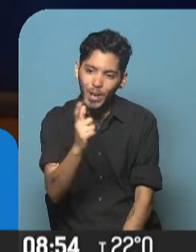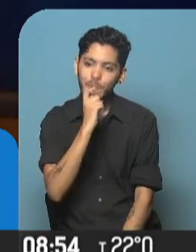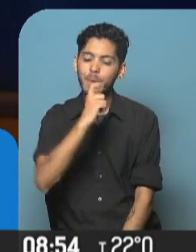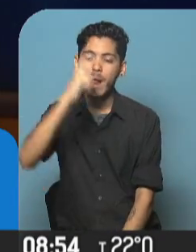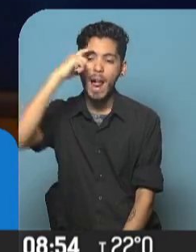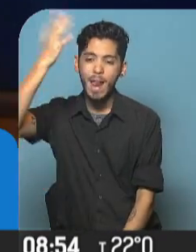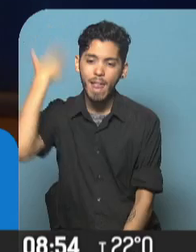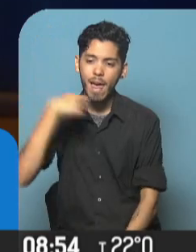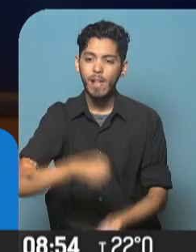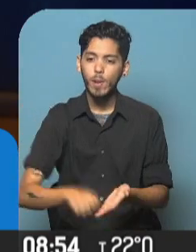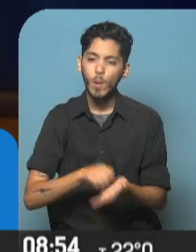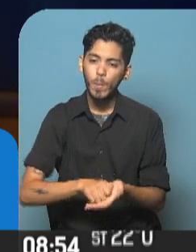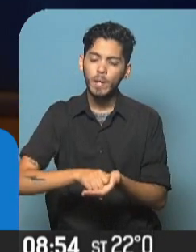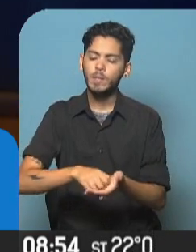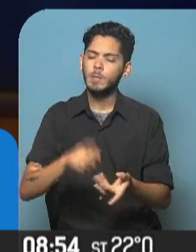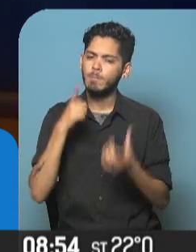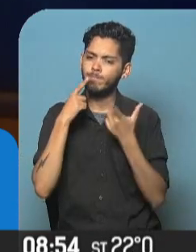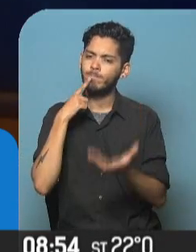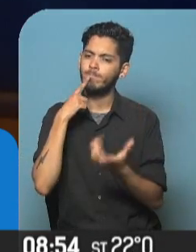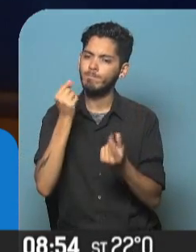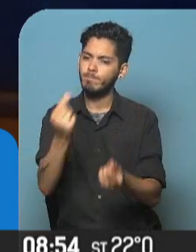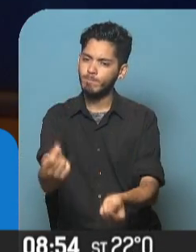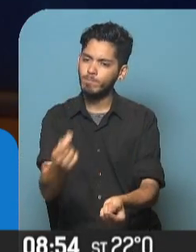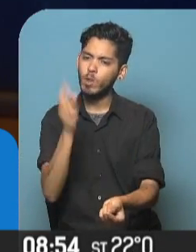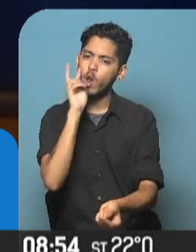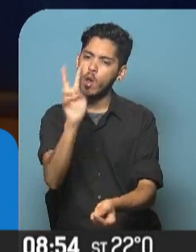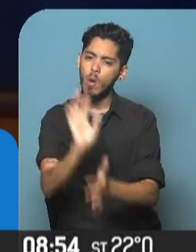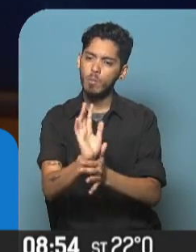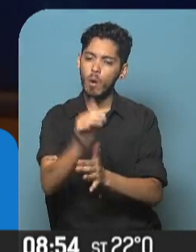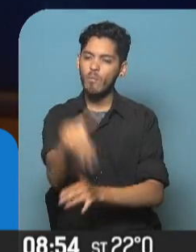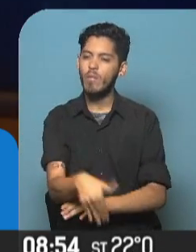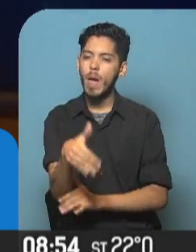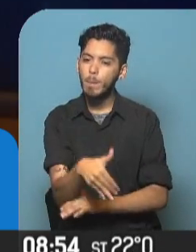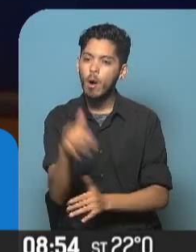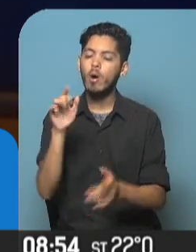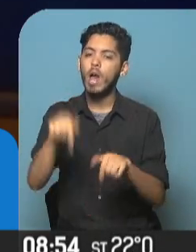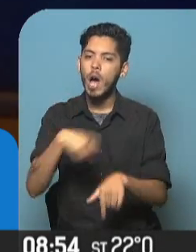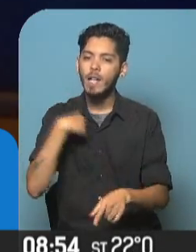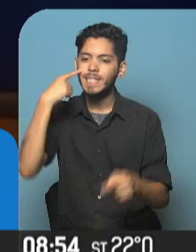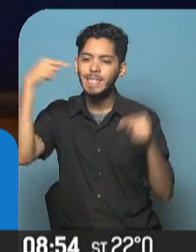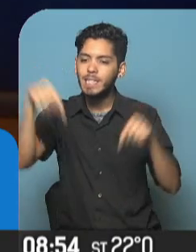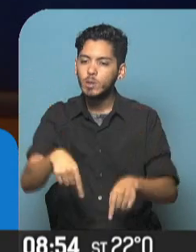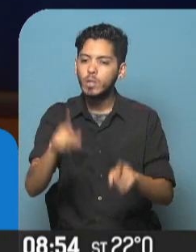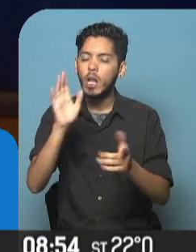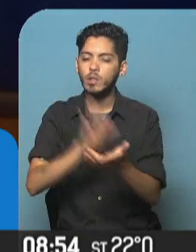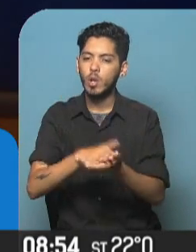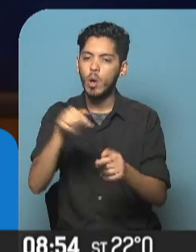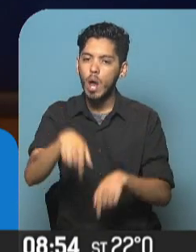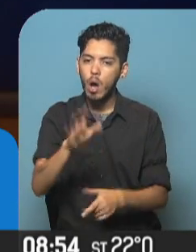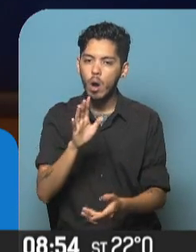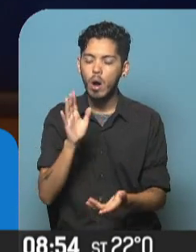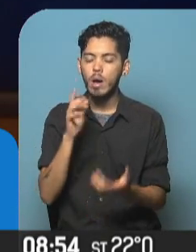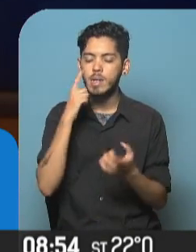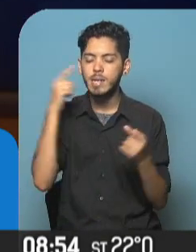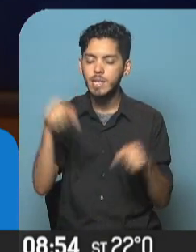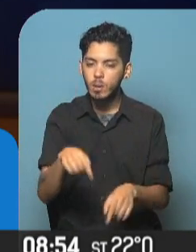un documento bastante crítico sobre lo que vemos como una lentitud en la institucionalidad en la calidad institucional de la política argentina